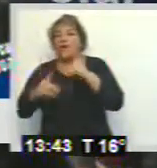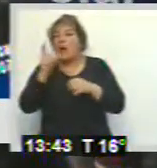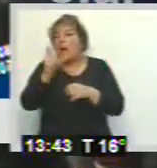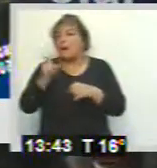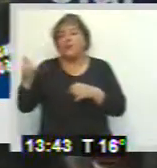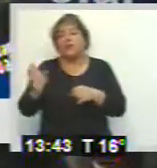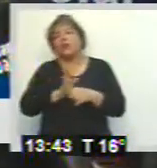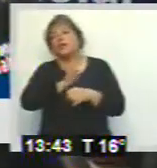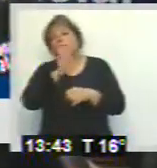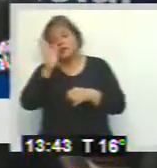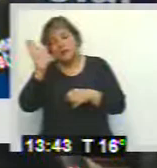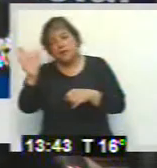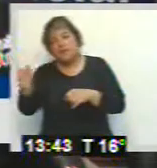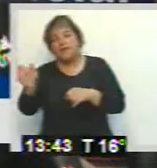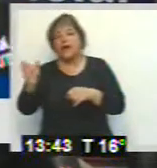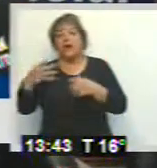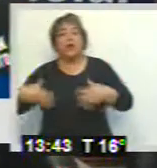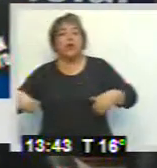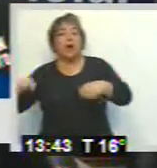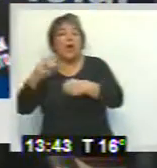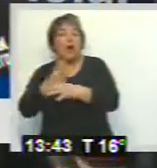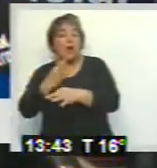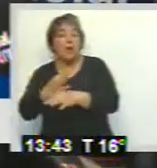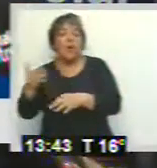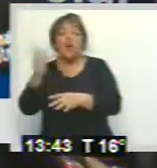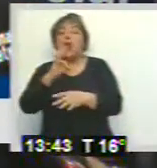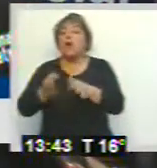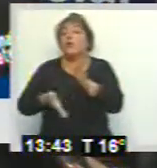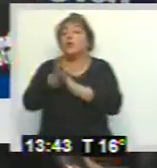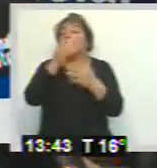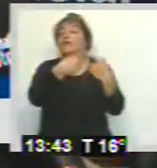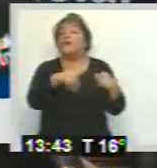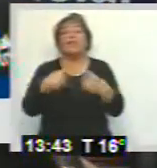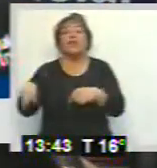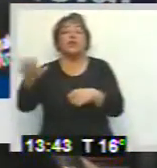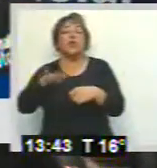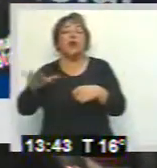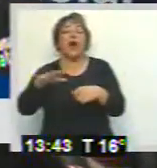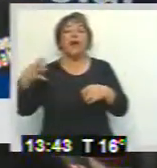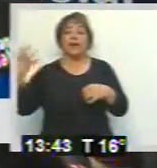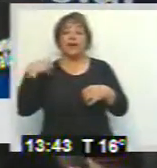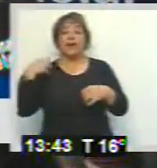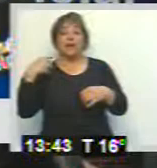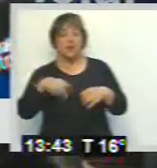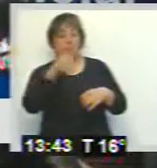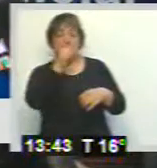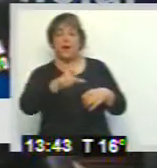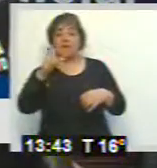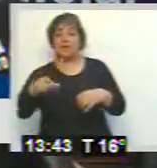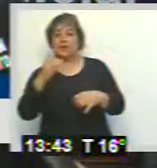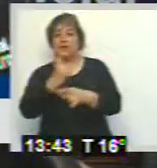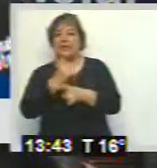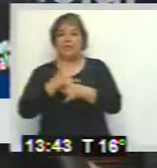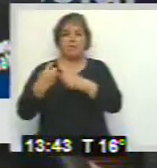yendo con sus hijos a las escuelas o salen a diferentes lugares, y generalmente estas personas actúan con